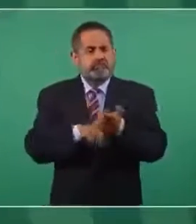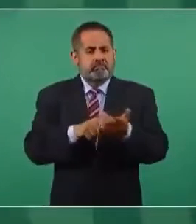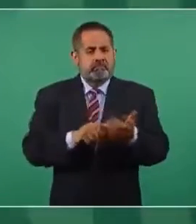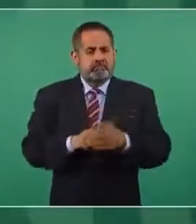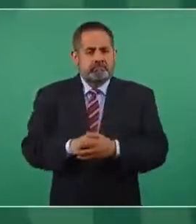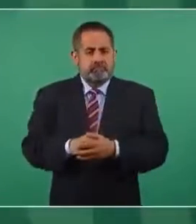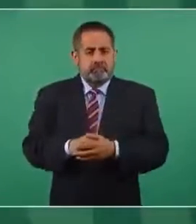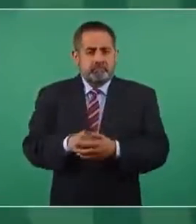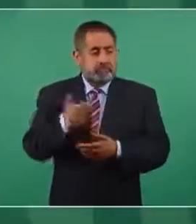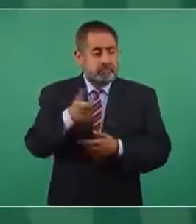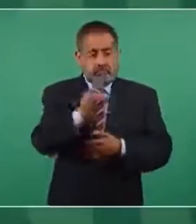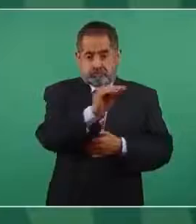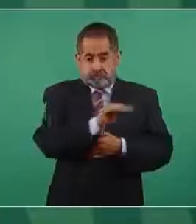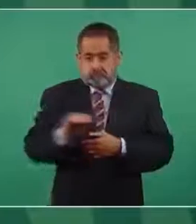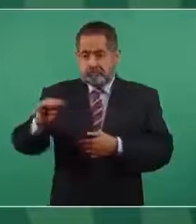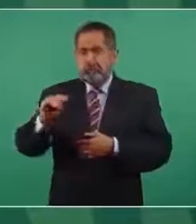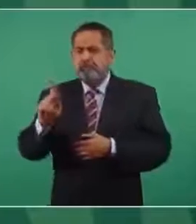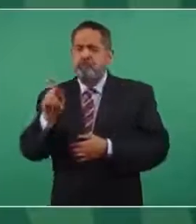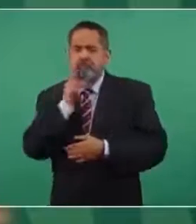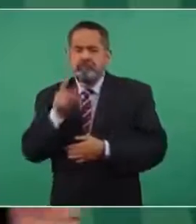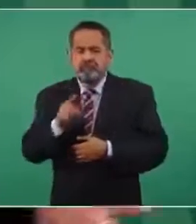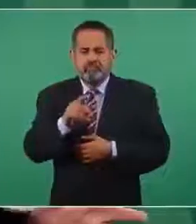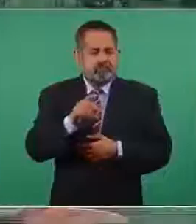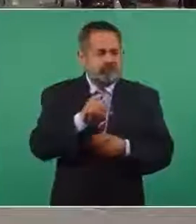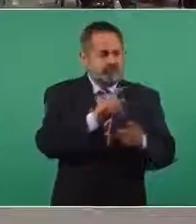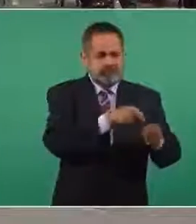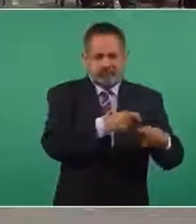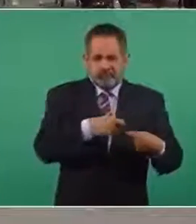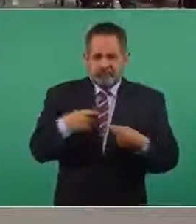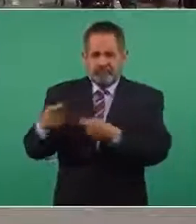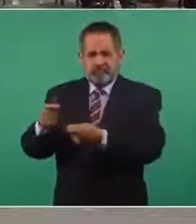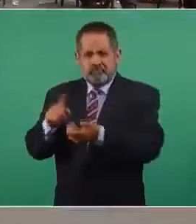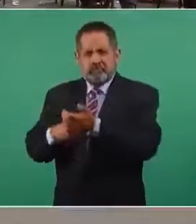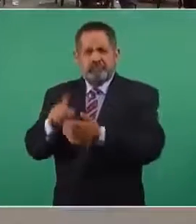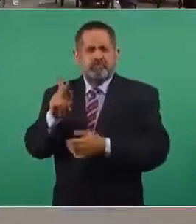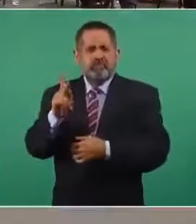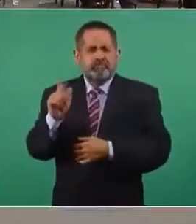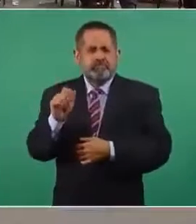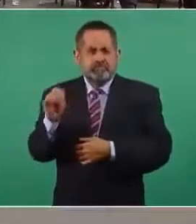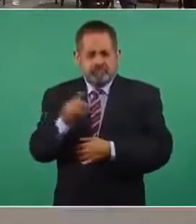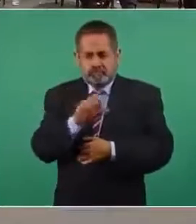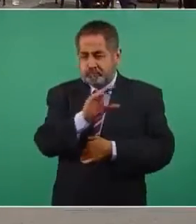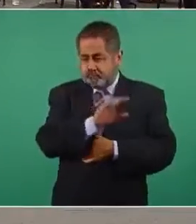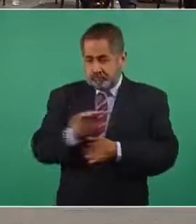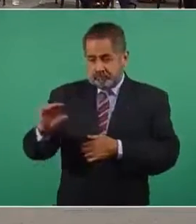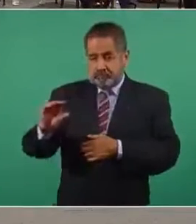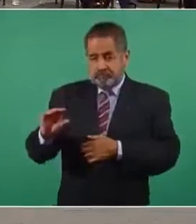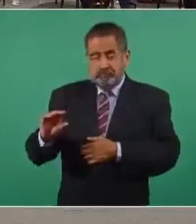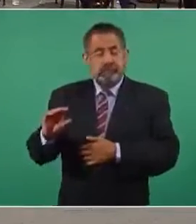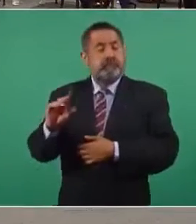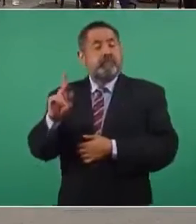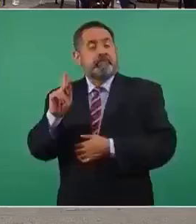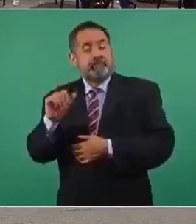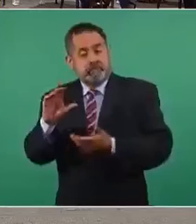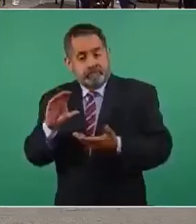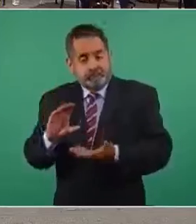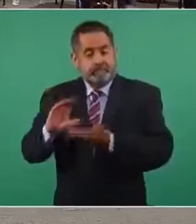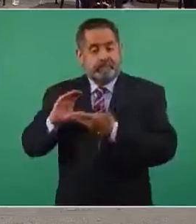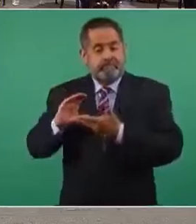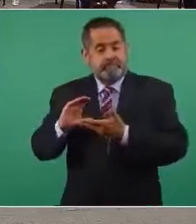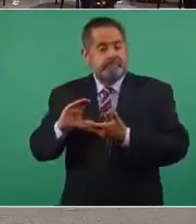¿Se pasan a Pemex? Sí, se van a entregar a Pemex. Con ese dinero se